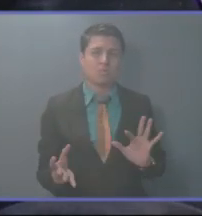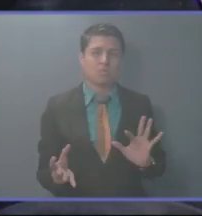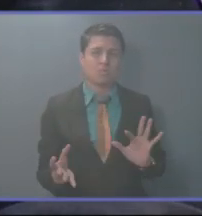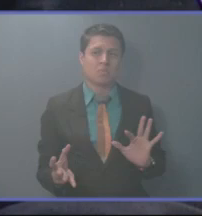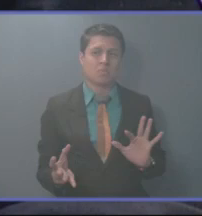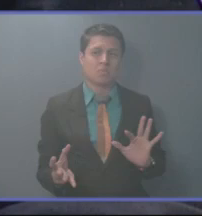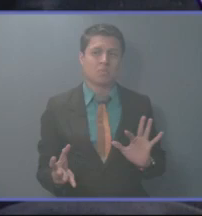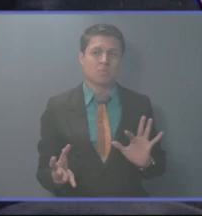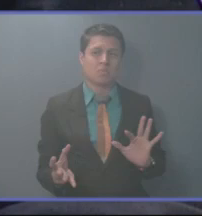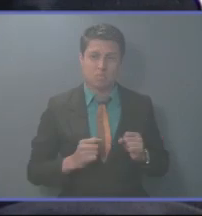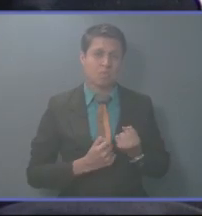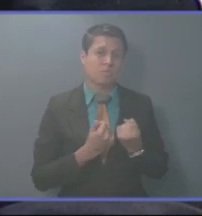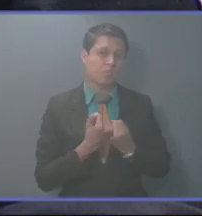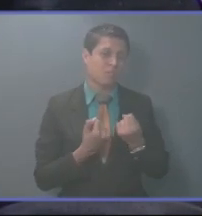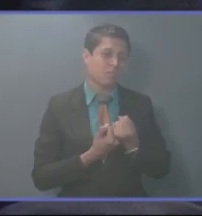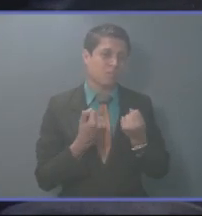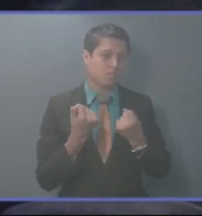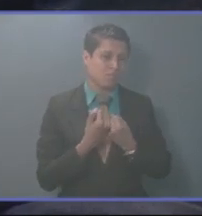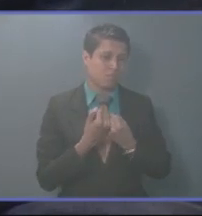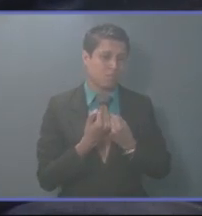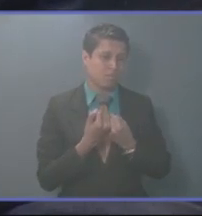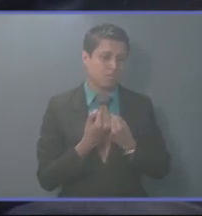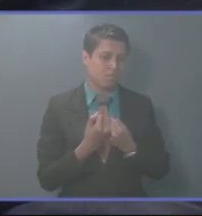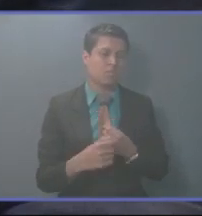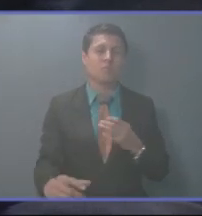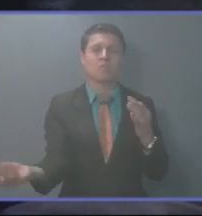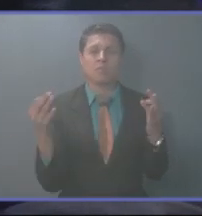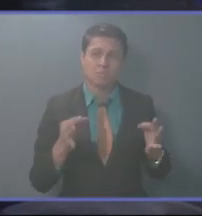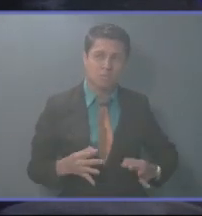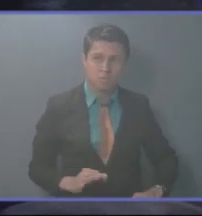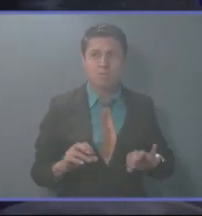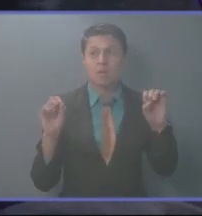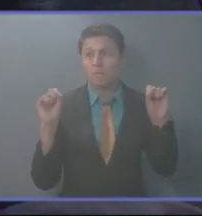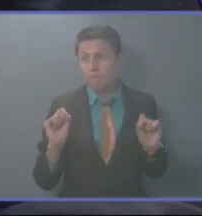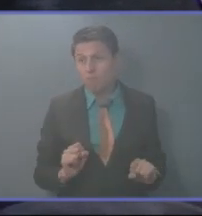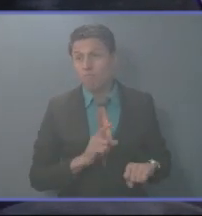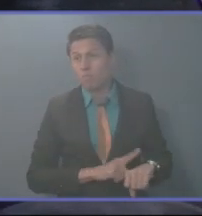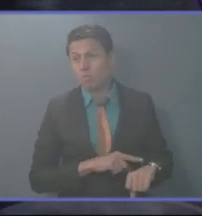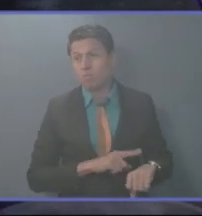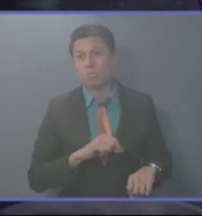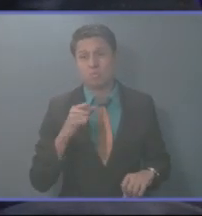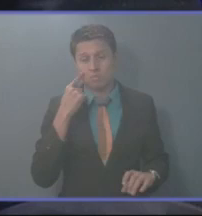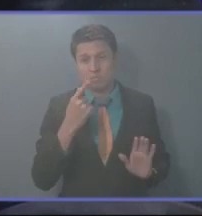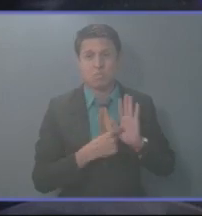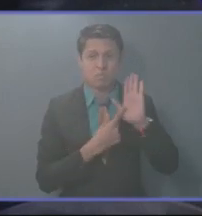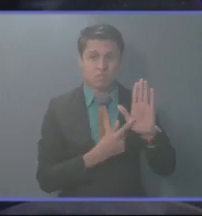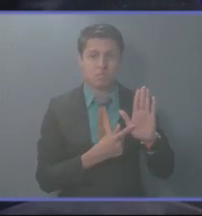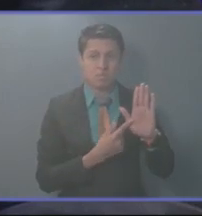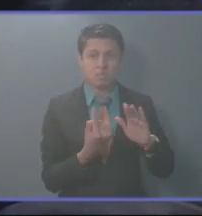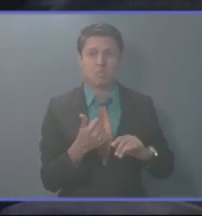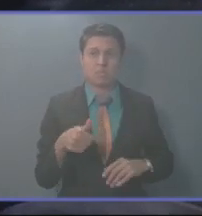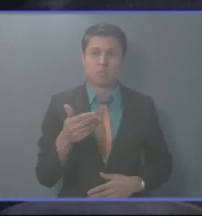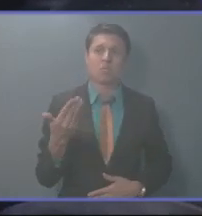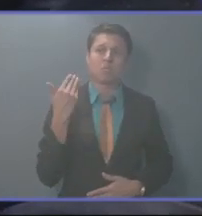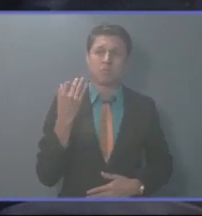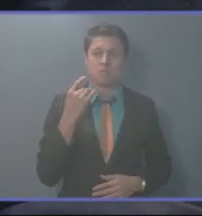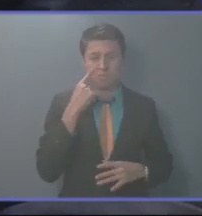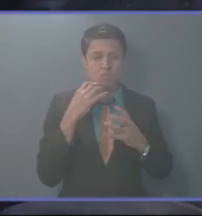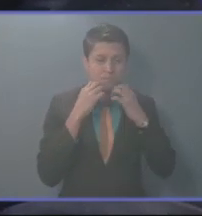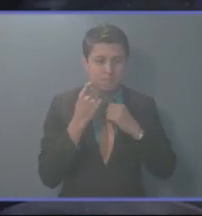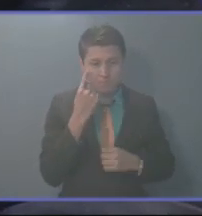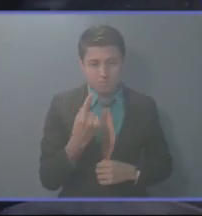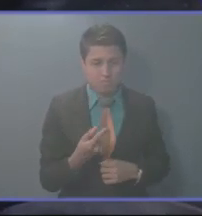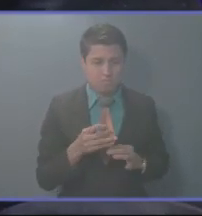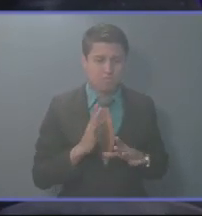Cualquier hecho que constituya crimen de lesa humanidad o crimen de guerra, fuera del periodo señalado en el inciso anterior, se juzgará en base a